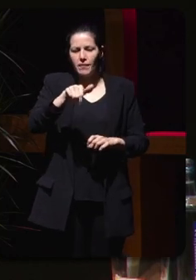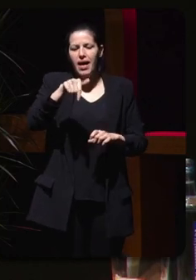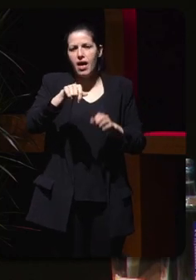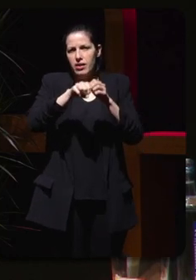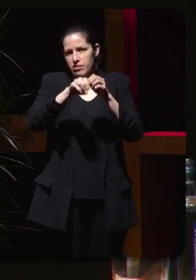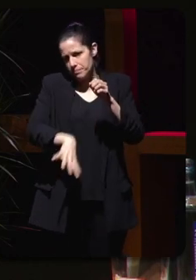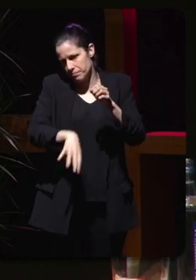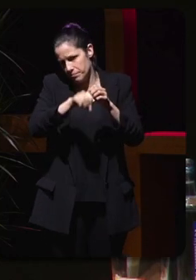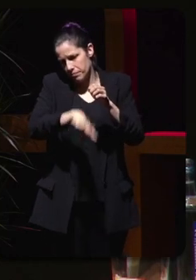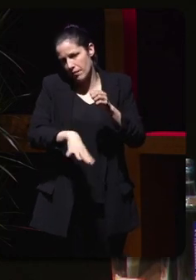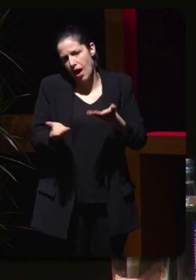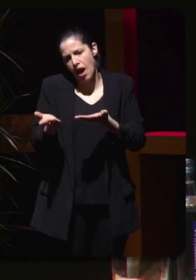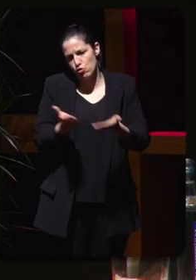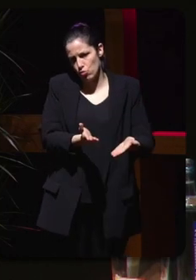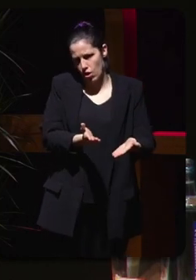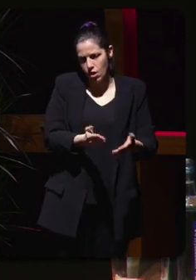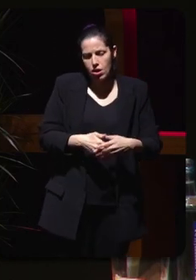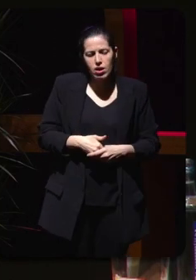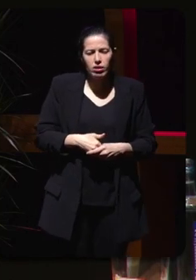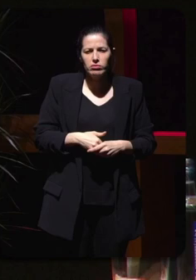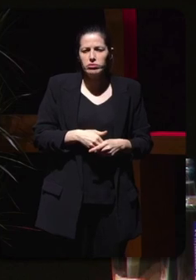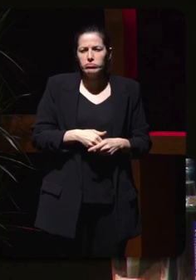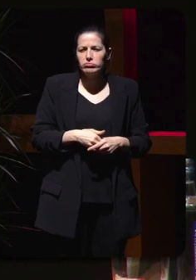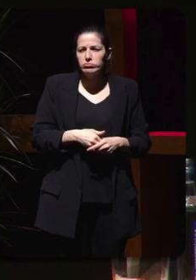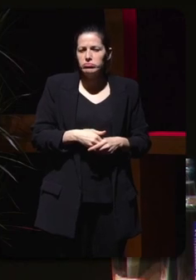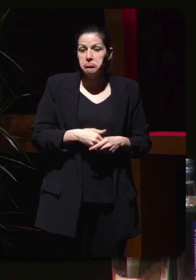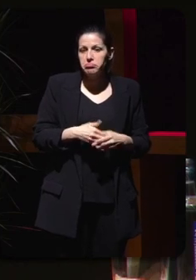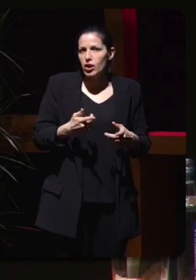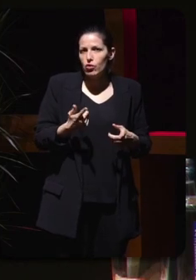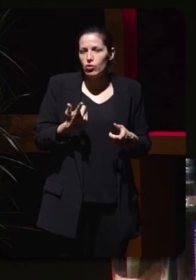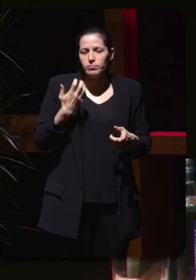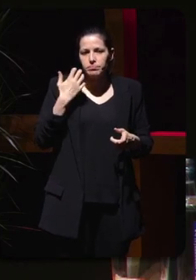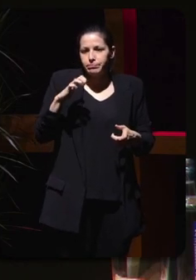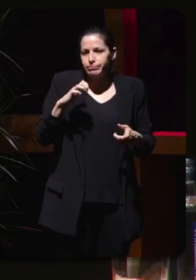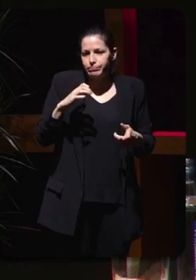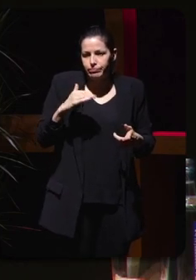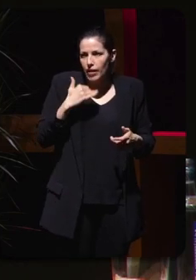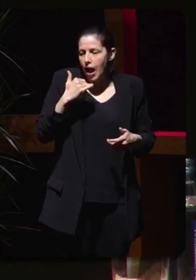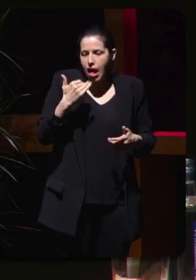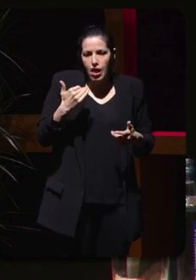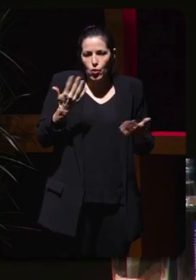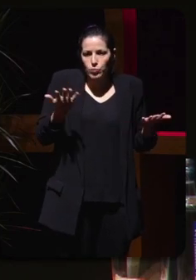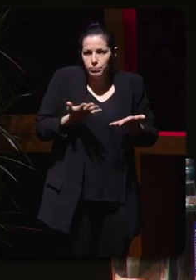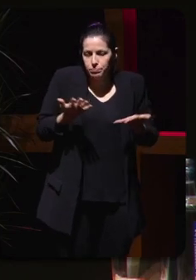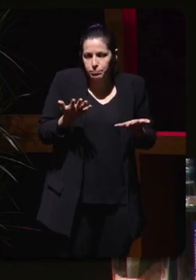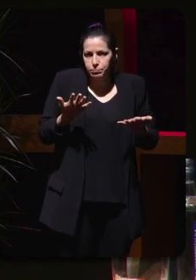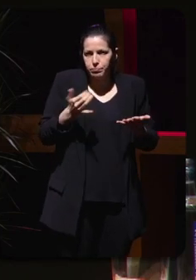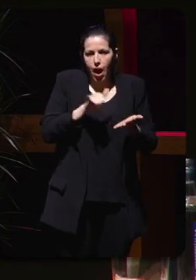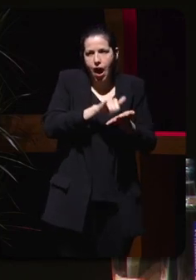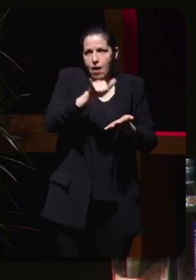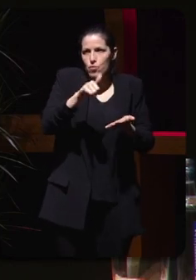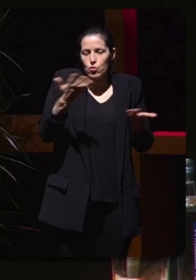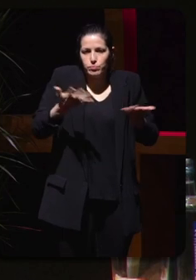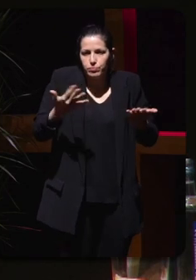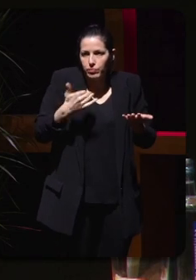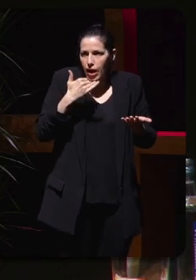entonces, bueno, en un momento determinado hay un percance en el cuadro de la cabina, hay un problema, y no gravísimo, ¿no? Pero algo que no funcionaba